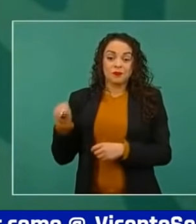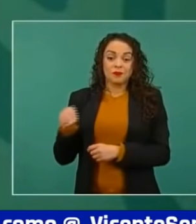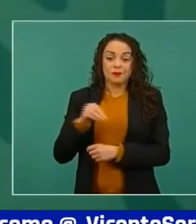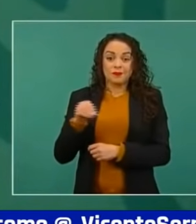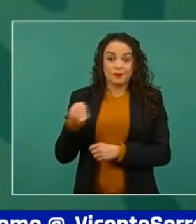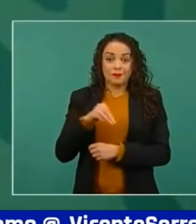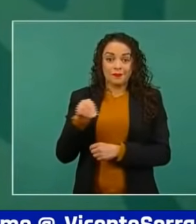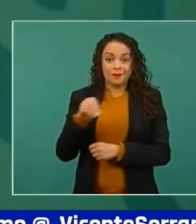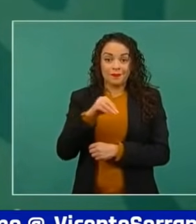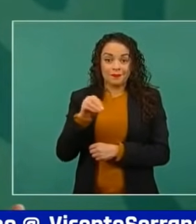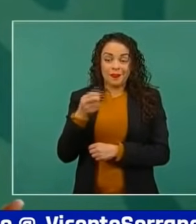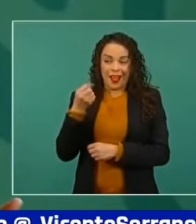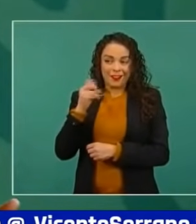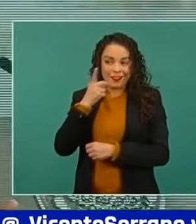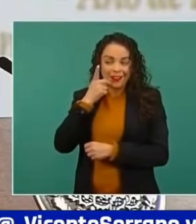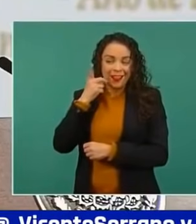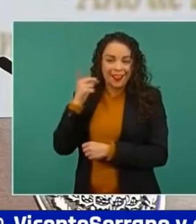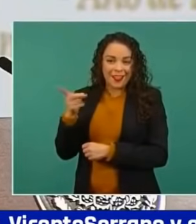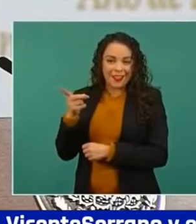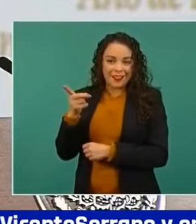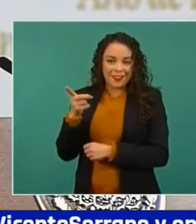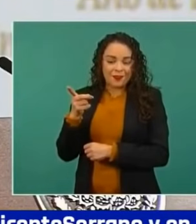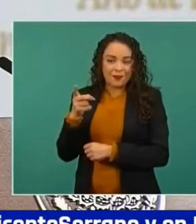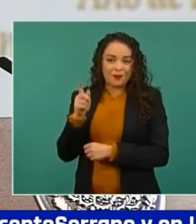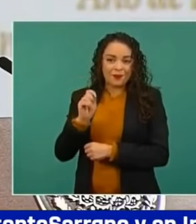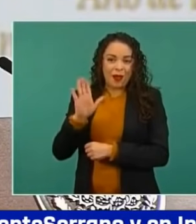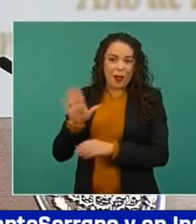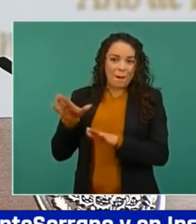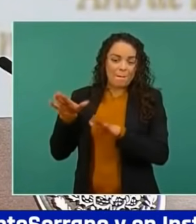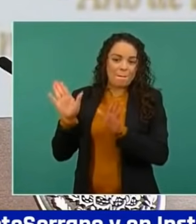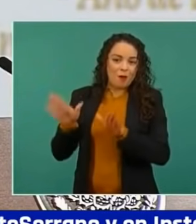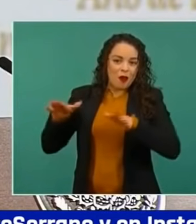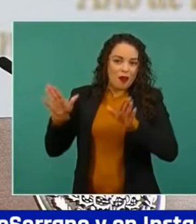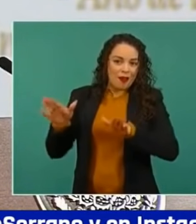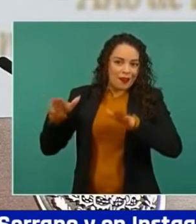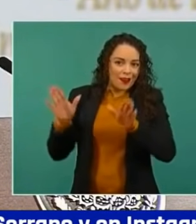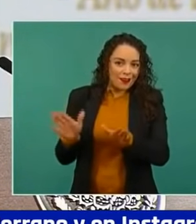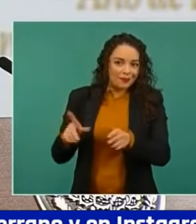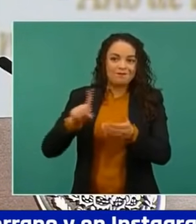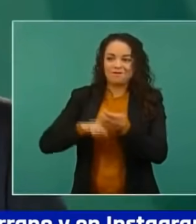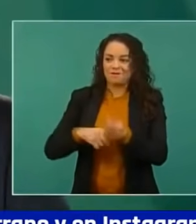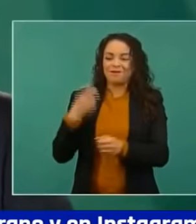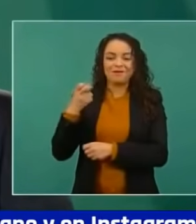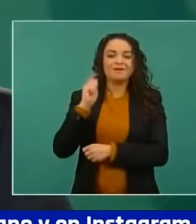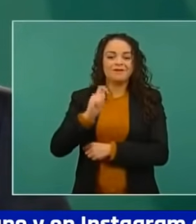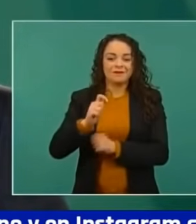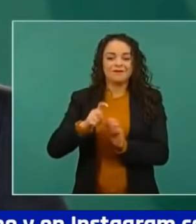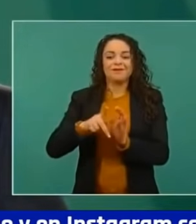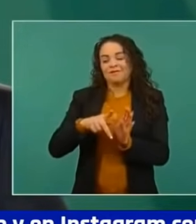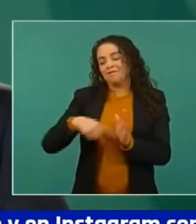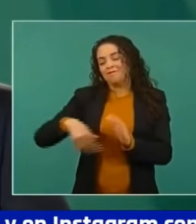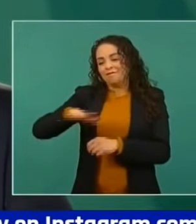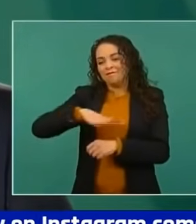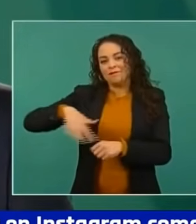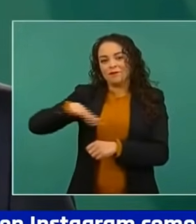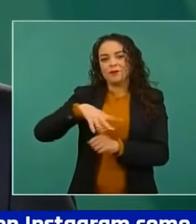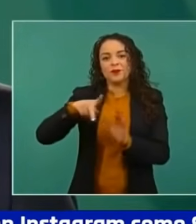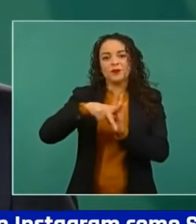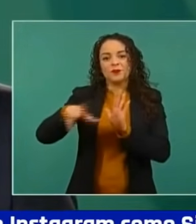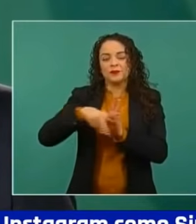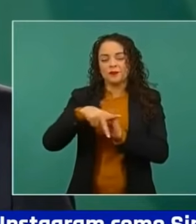Así se dice en el medio periodístico. ¿Eh? Sí.